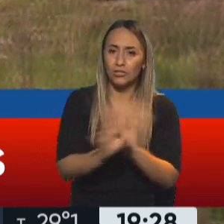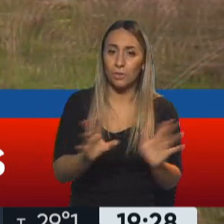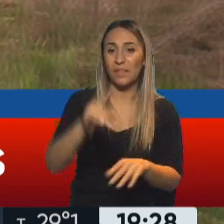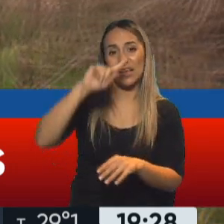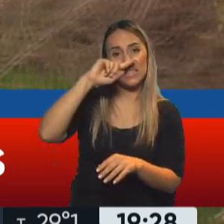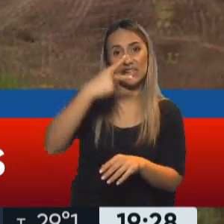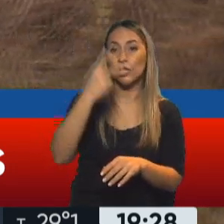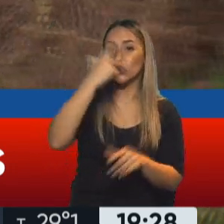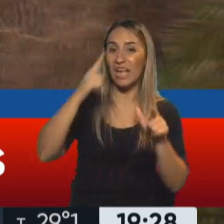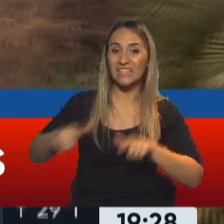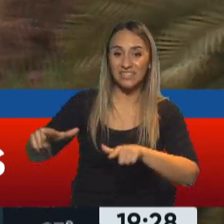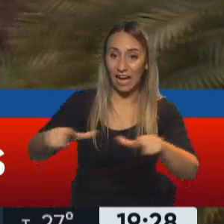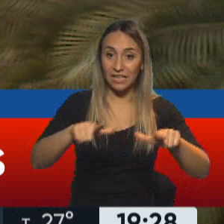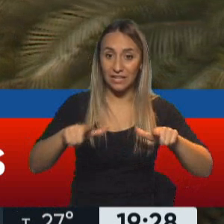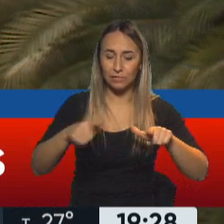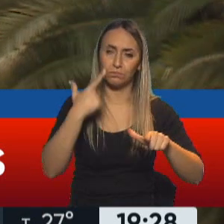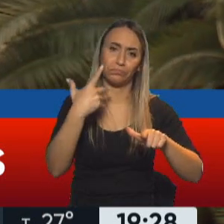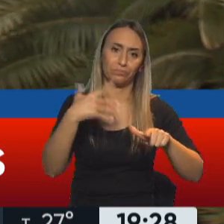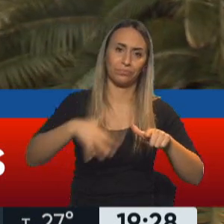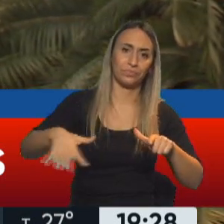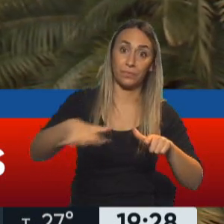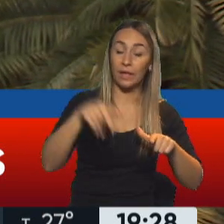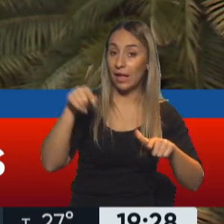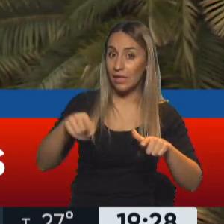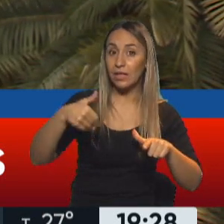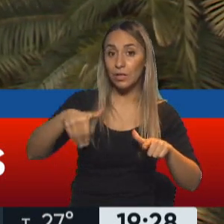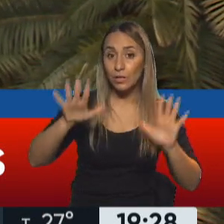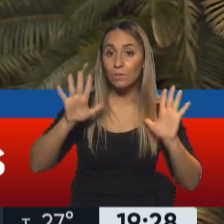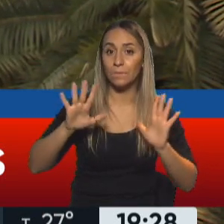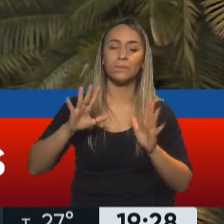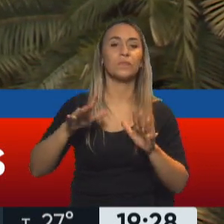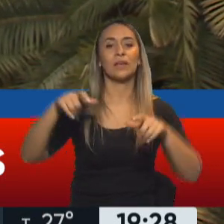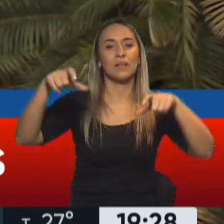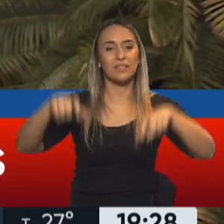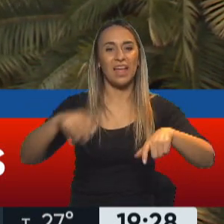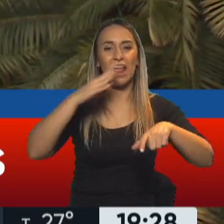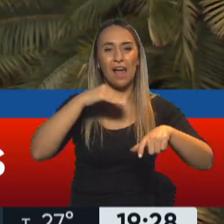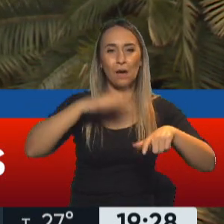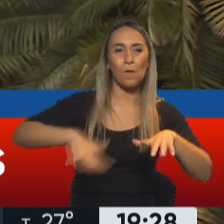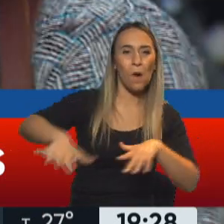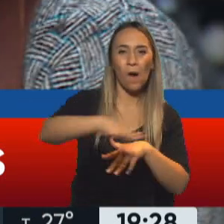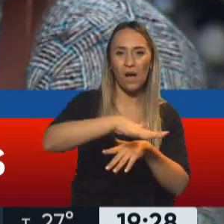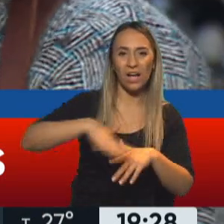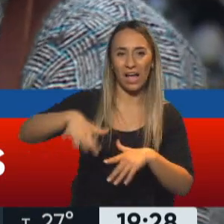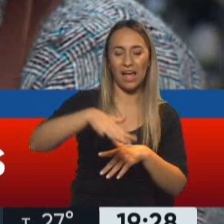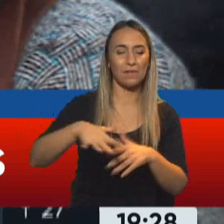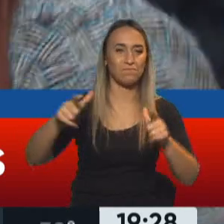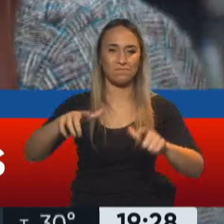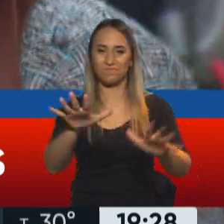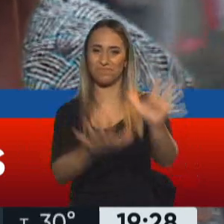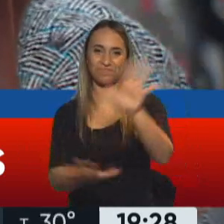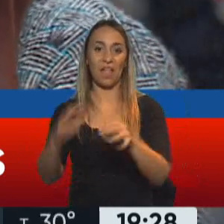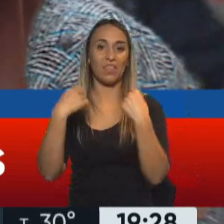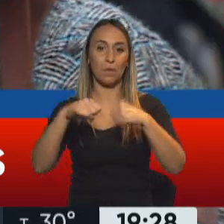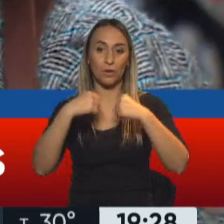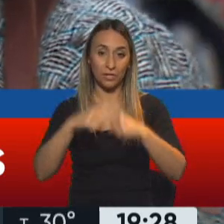72 hectáreas, el predio conocido con lo que iba a ser la ciudad deportiva de La Boca, un predio que está ubicado en Costanera Sur,